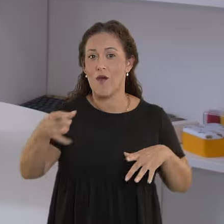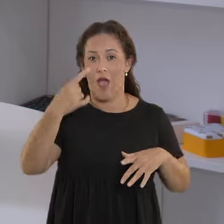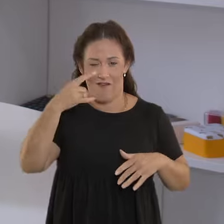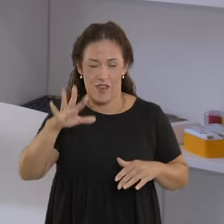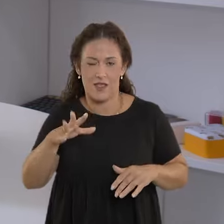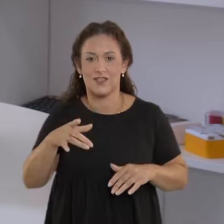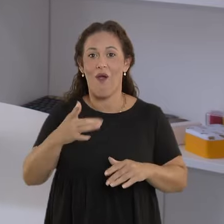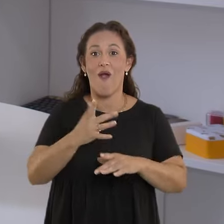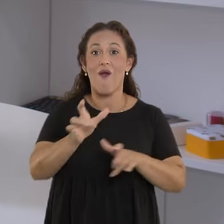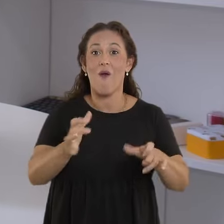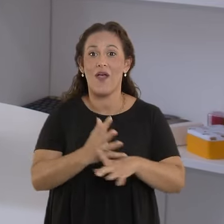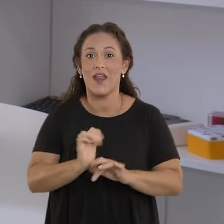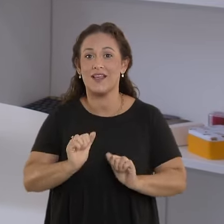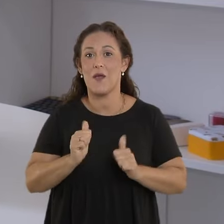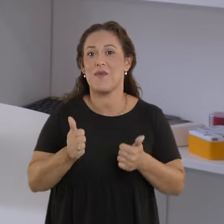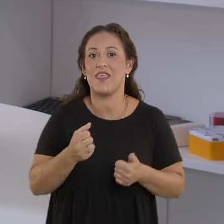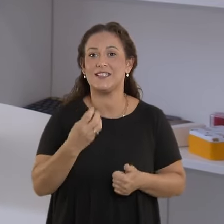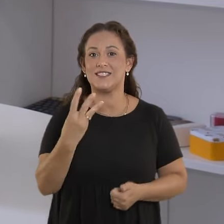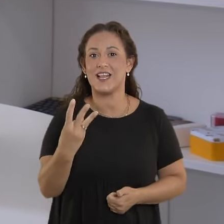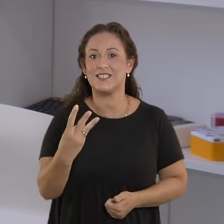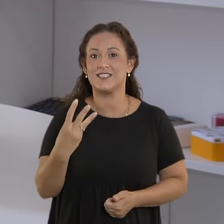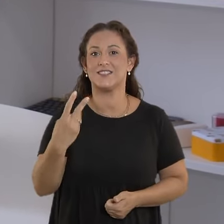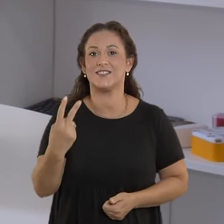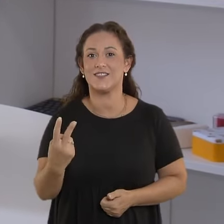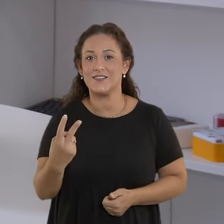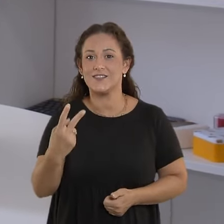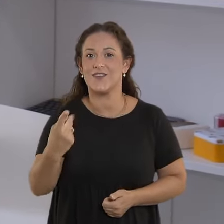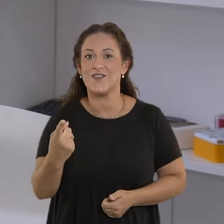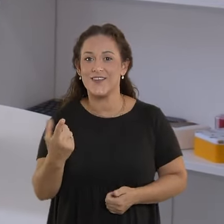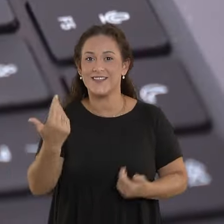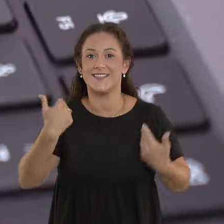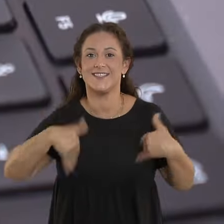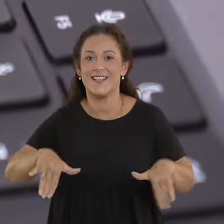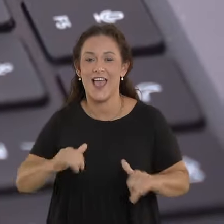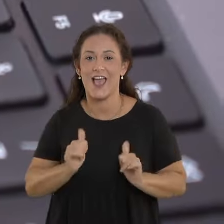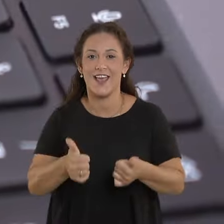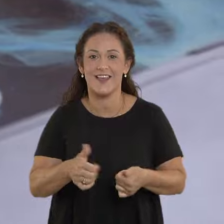verás. Jugadores, esto empieza en 3, 2, 1, ¡ya!